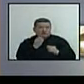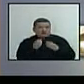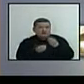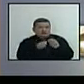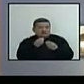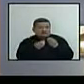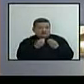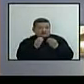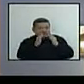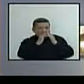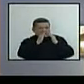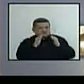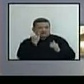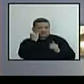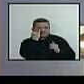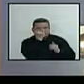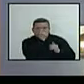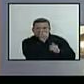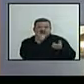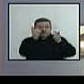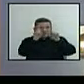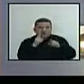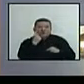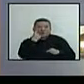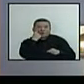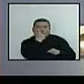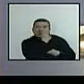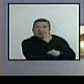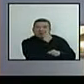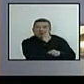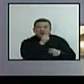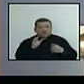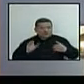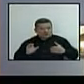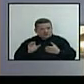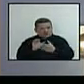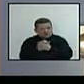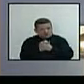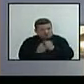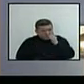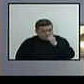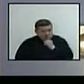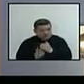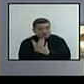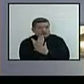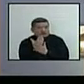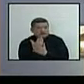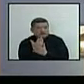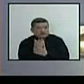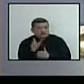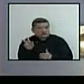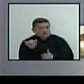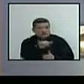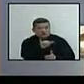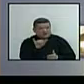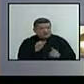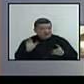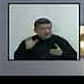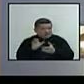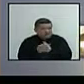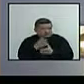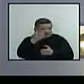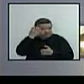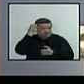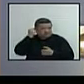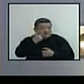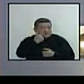la casa de Israel y la casa de Judá una alianza nueva. No como la alianza que hice con